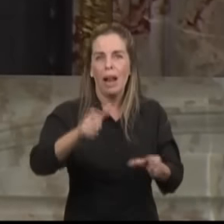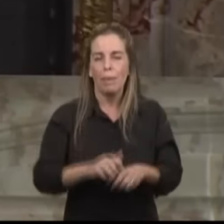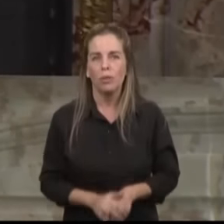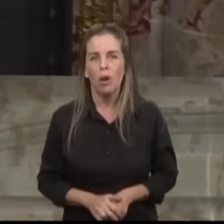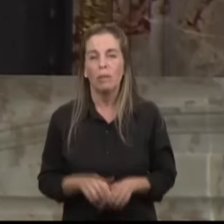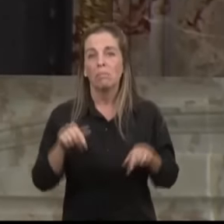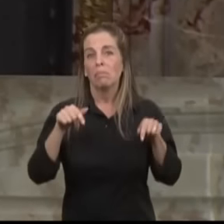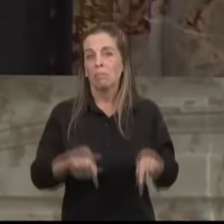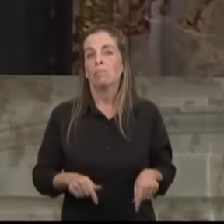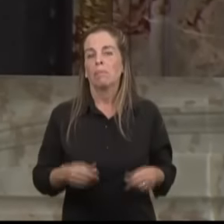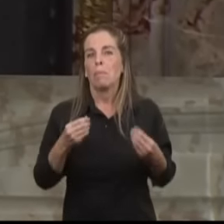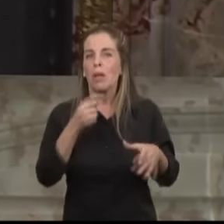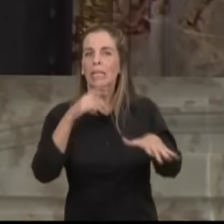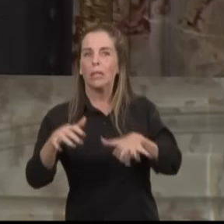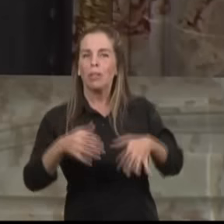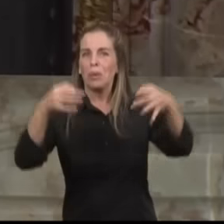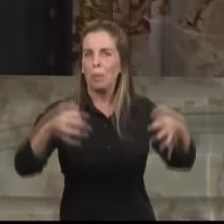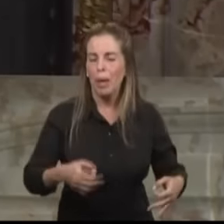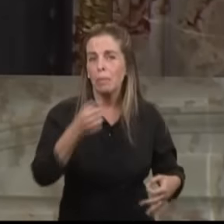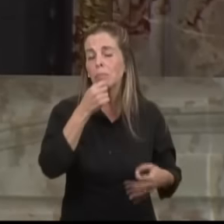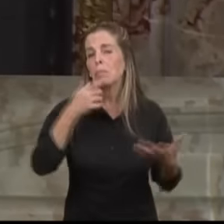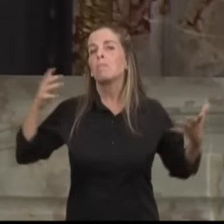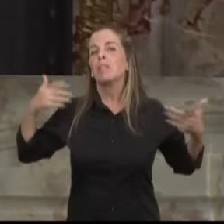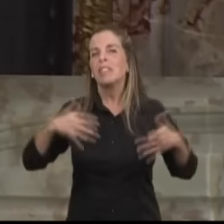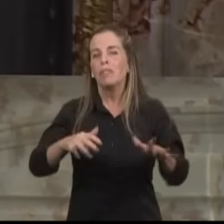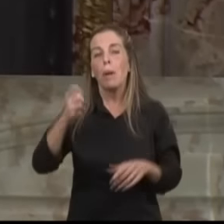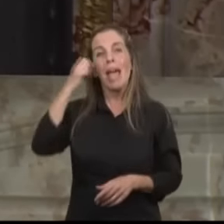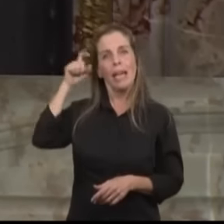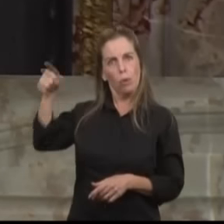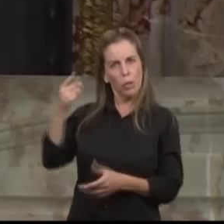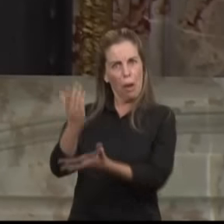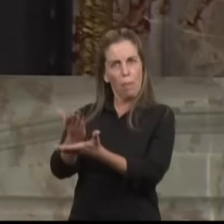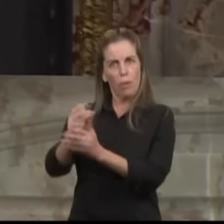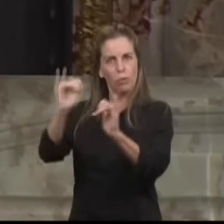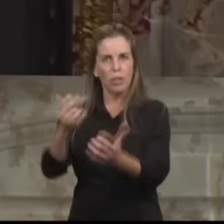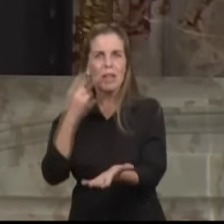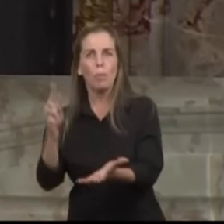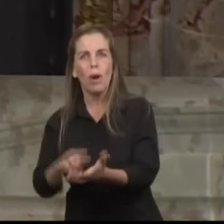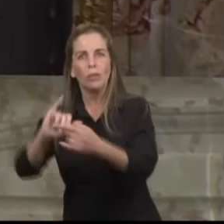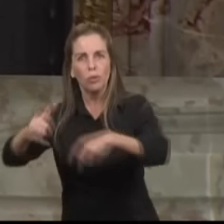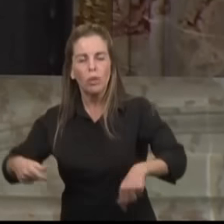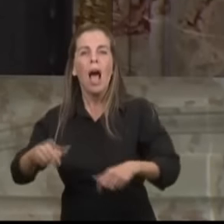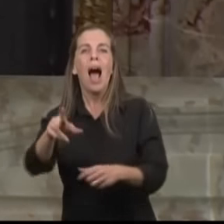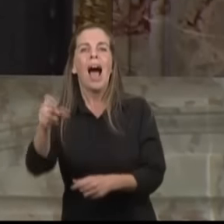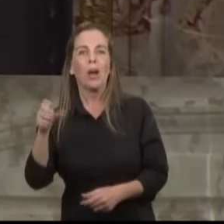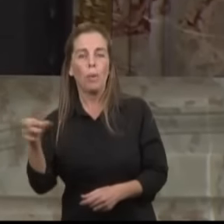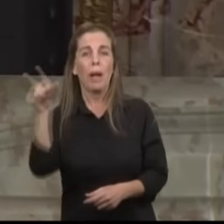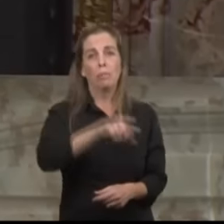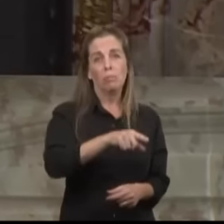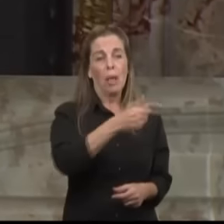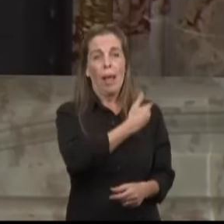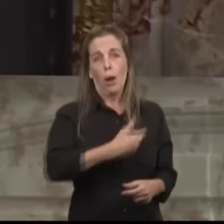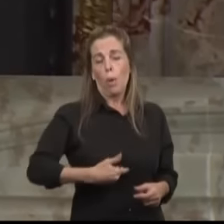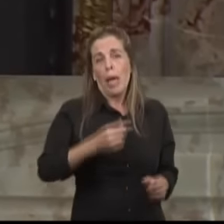una república sana, el Ejecutivo propone los impuestos a cobrar y el Parlamento, en representación del pueblo, decide si